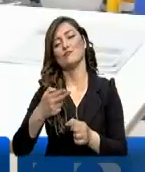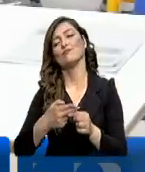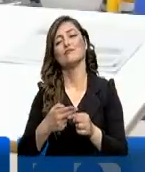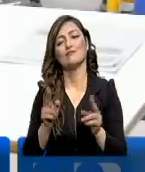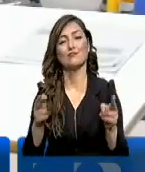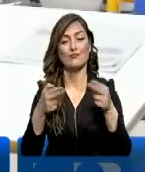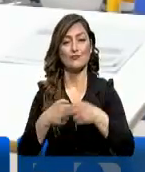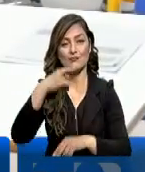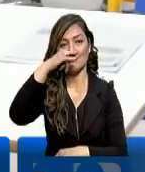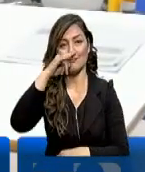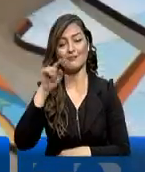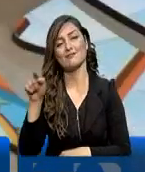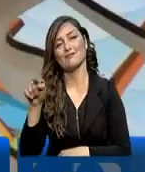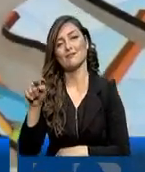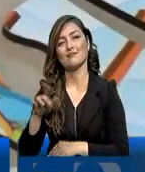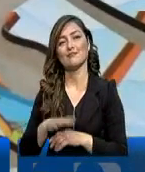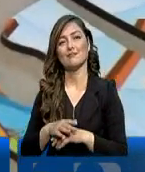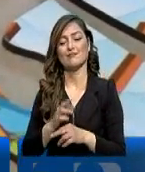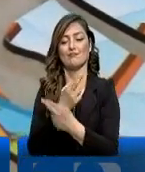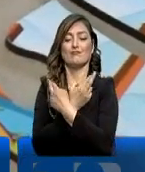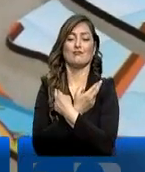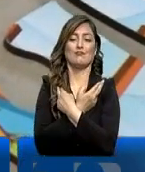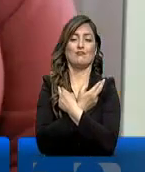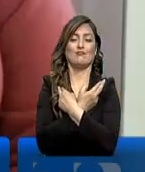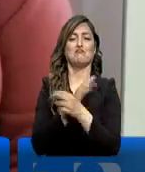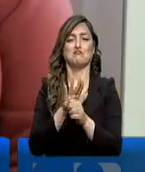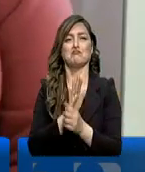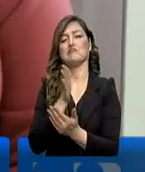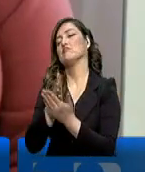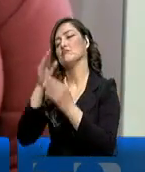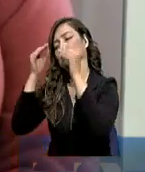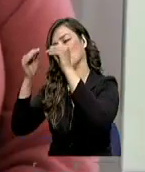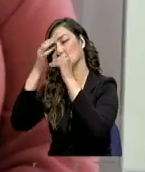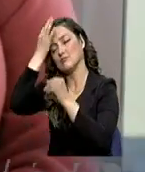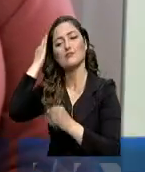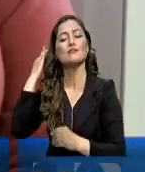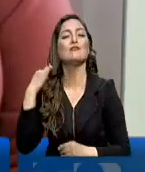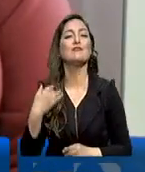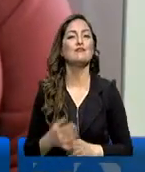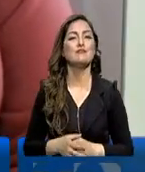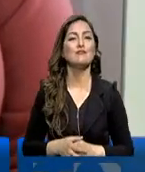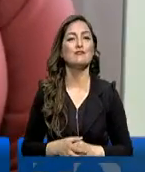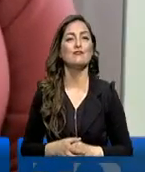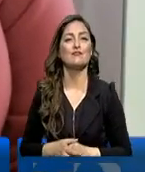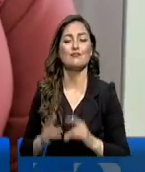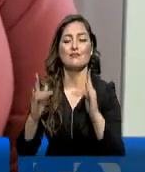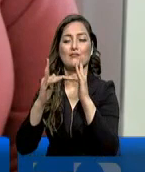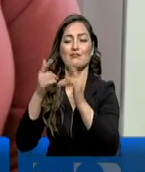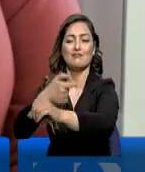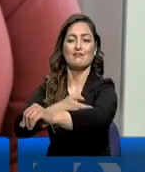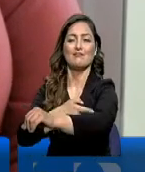las habitaciones de los pequeños cuando deben guardar reposo absoluto. Le llevaron, o sea, las hojitas le llevaron al